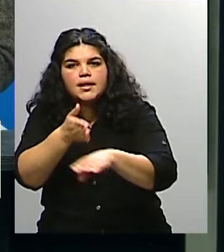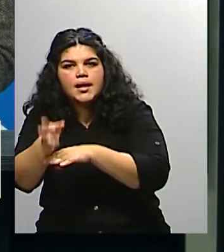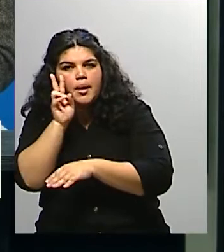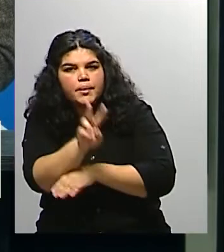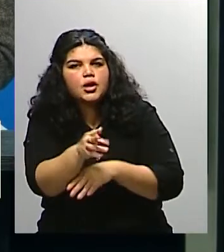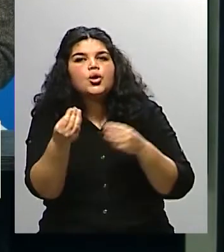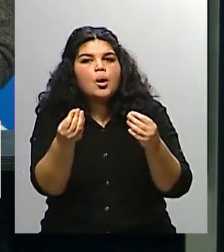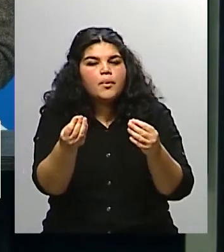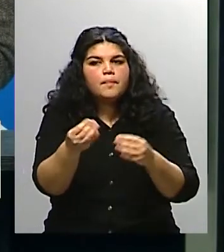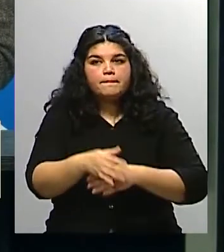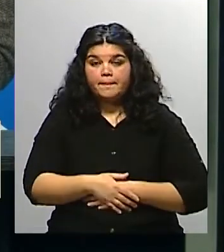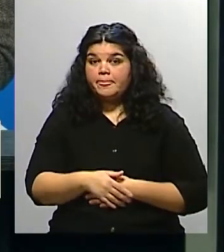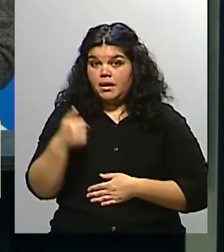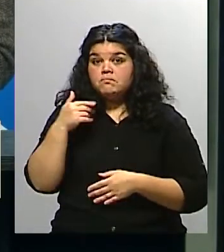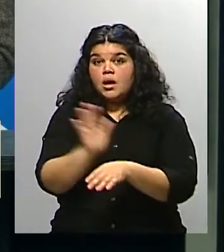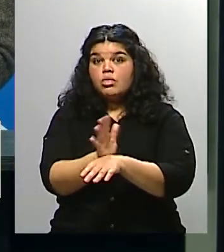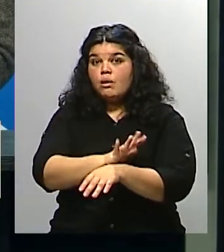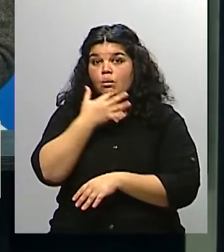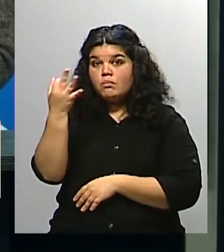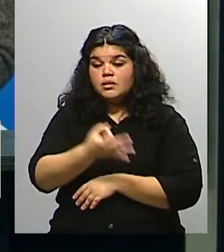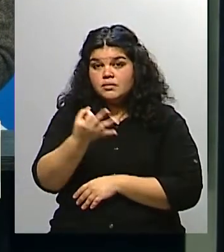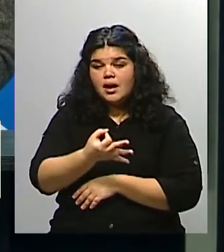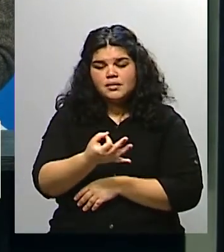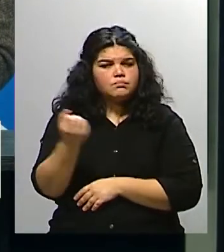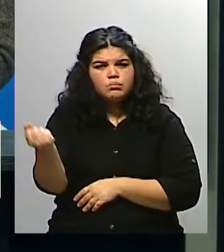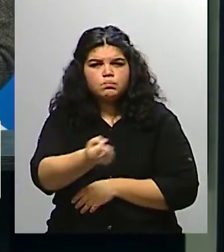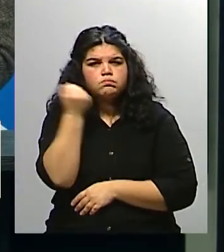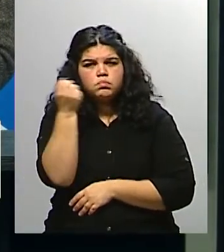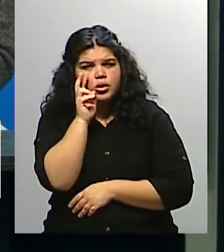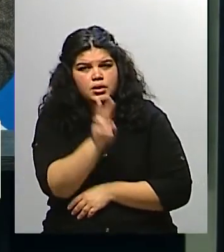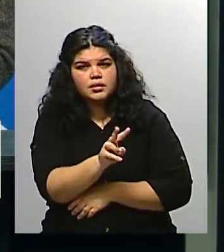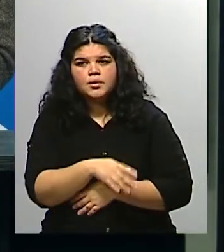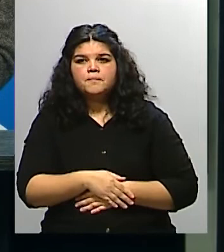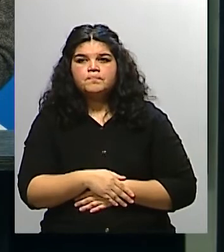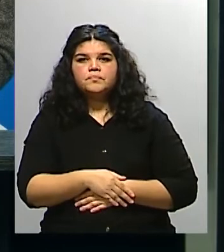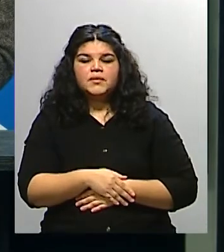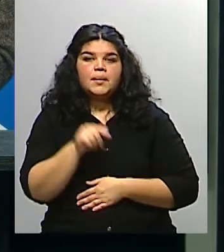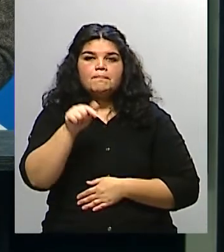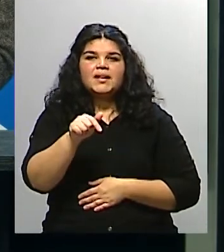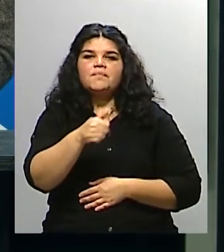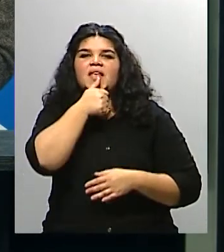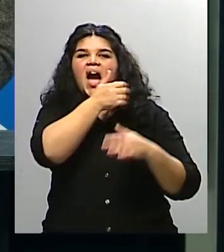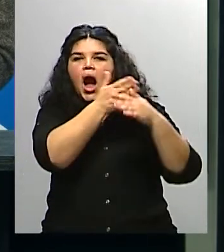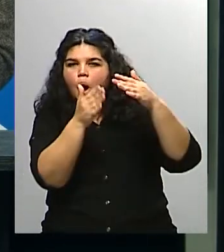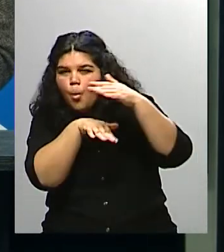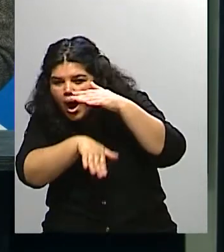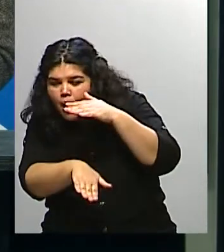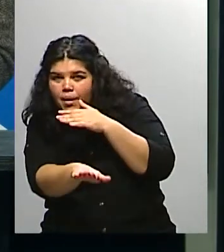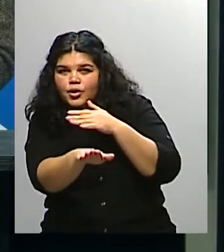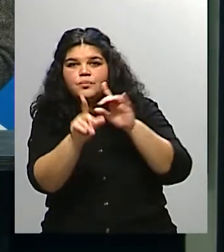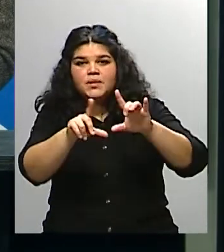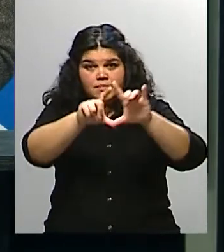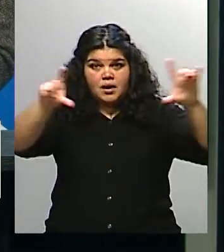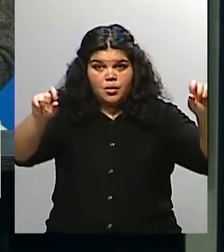pueda ver. Yo creo que es un documental que vale totalmente la pena mirarlo. Se llama Below the River o Bajo el Río, se encuentra en las